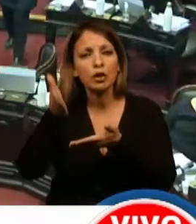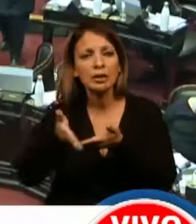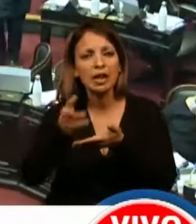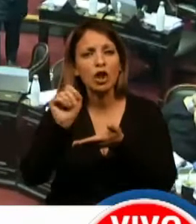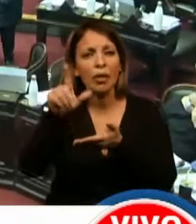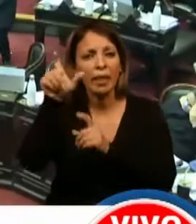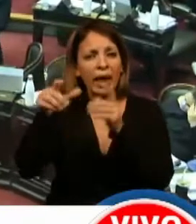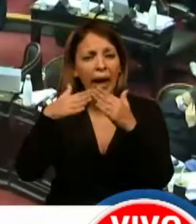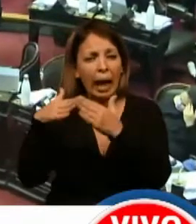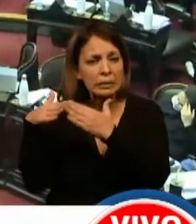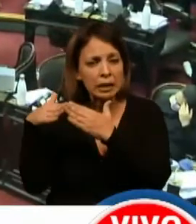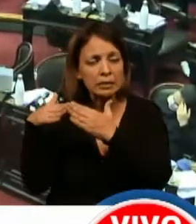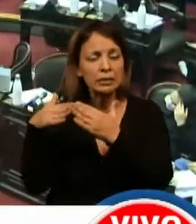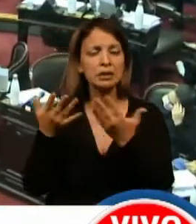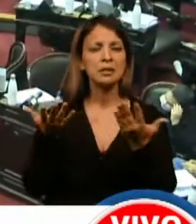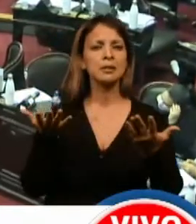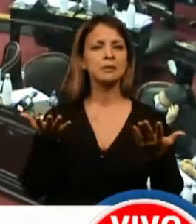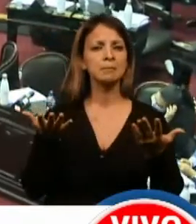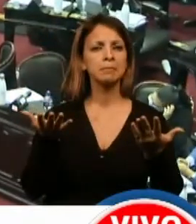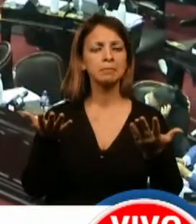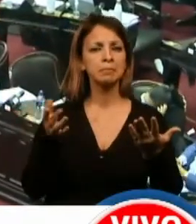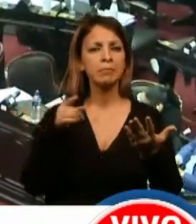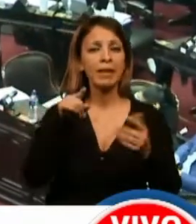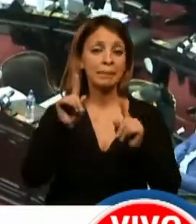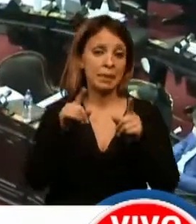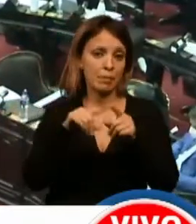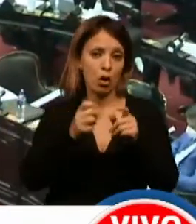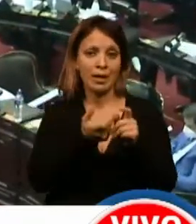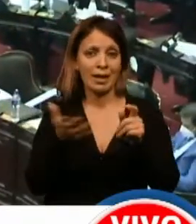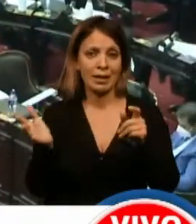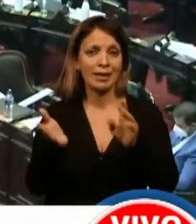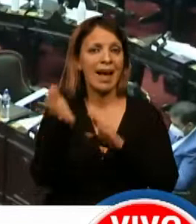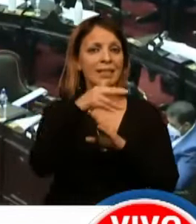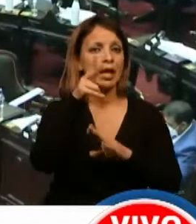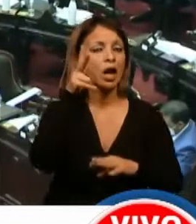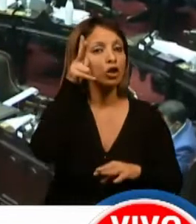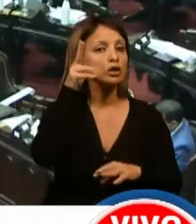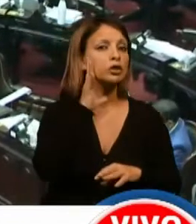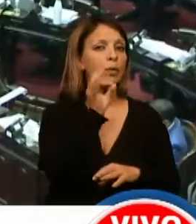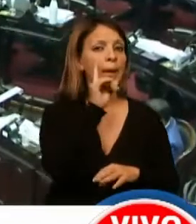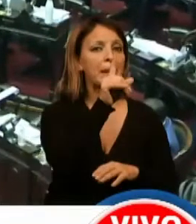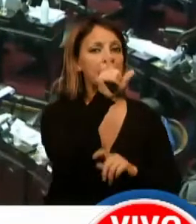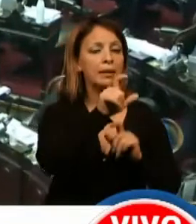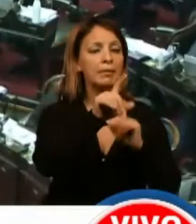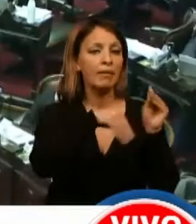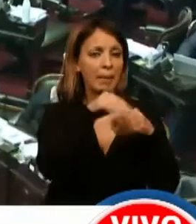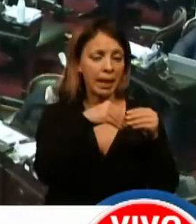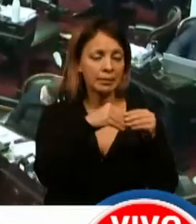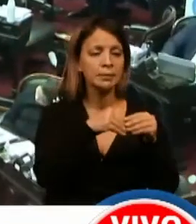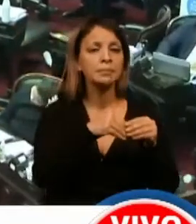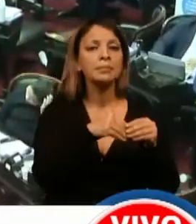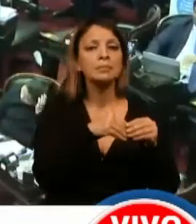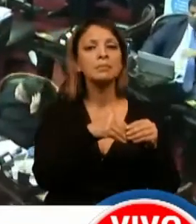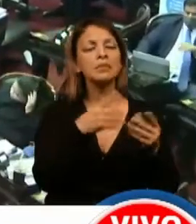376% de los hogares, es decir, este es el porcentaje que se incrementa de 850.000 a casi de 4 millones de